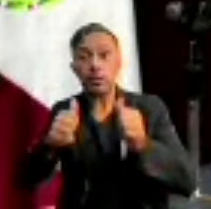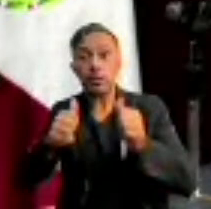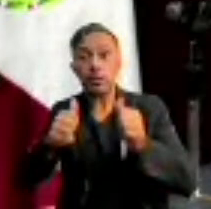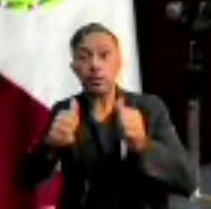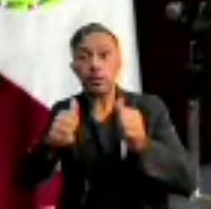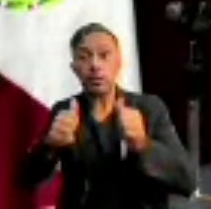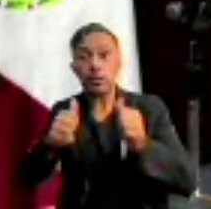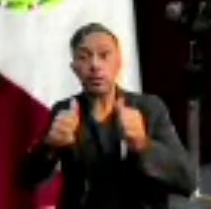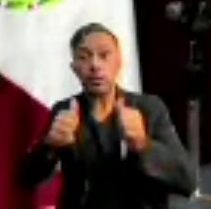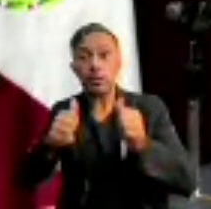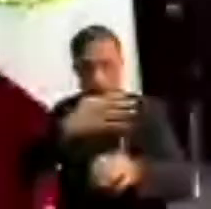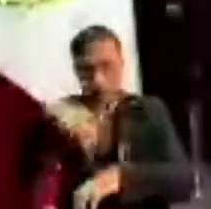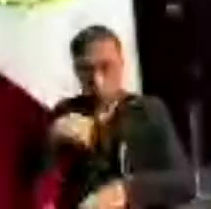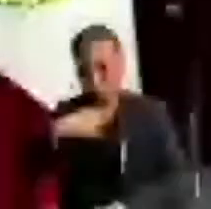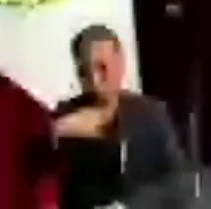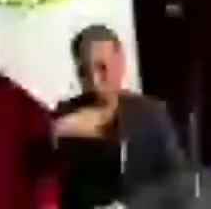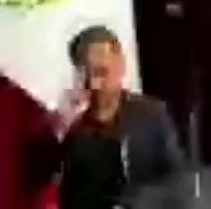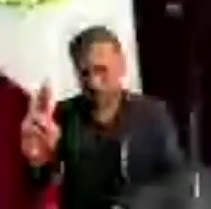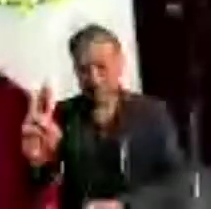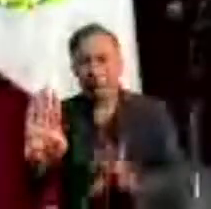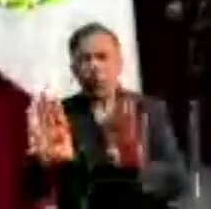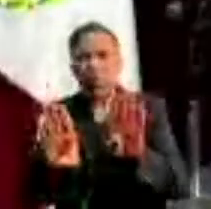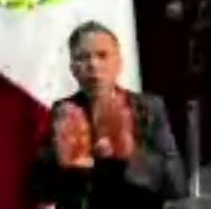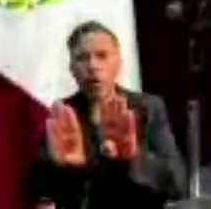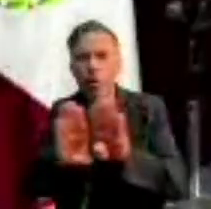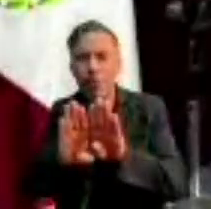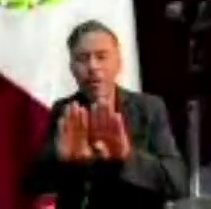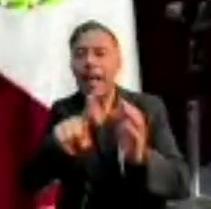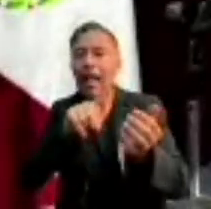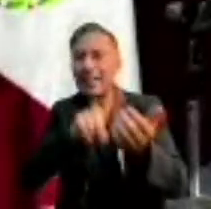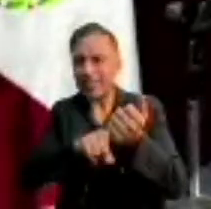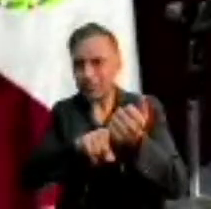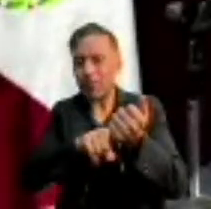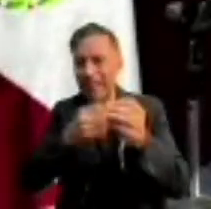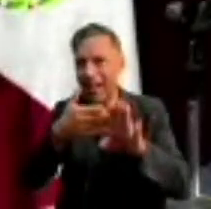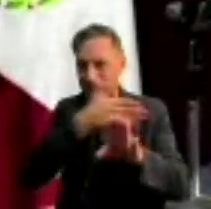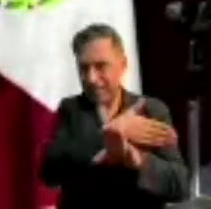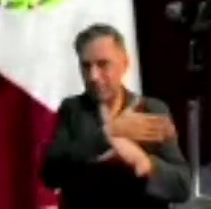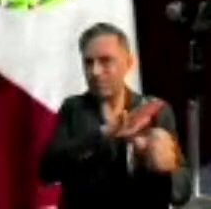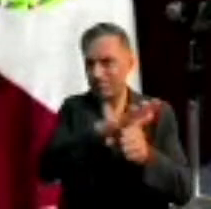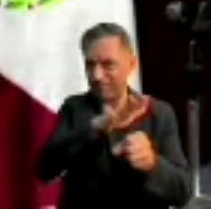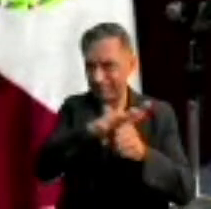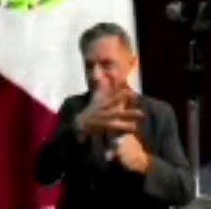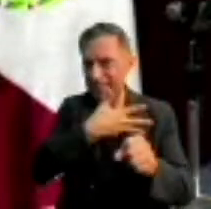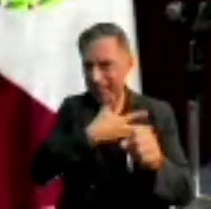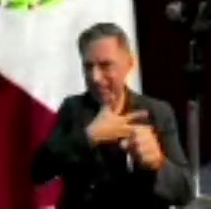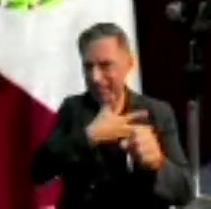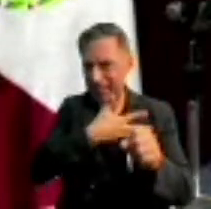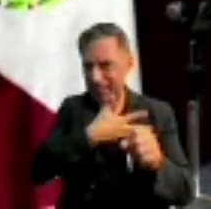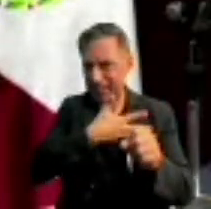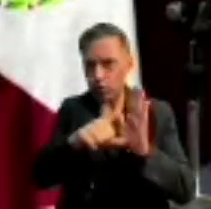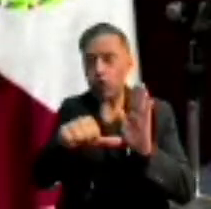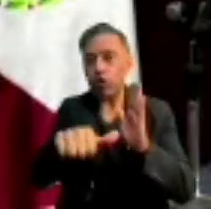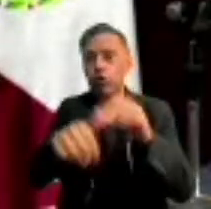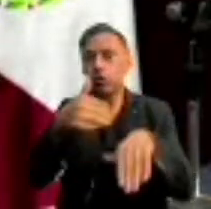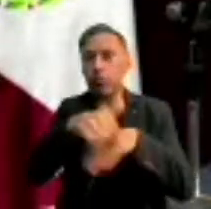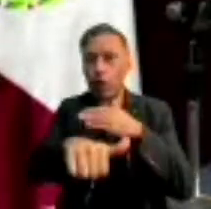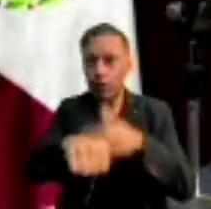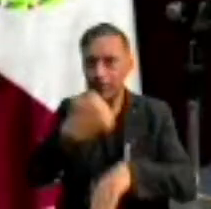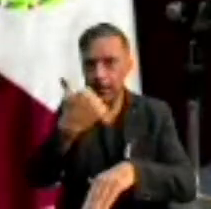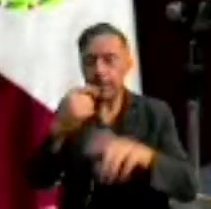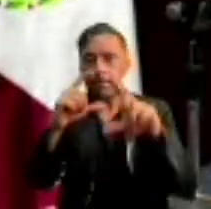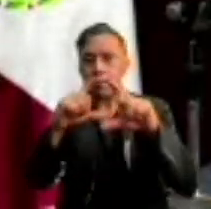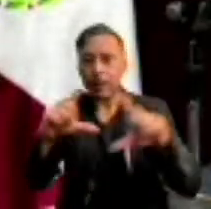a través del reforzamiento de las disposiciones ya prescritas en los artículos onceavo párrafo segundo